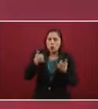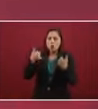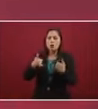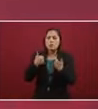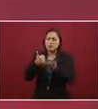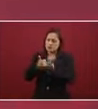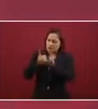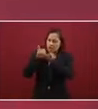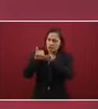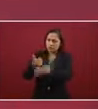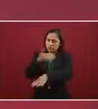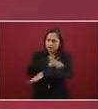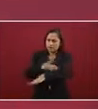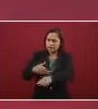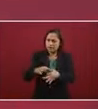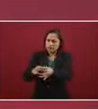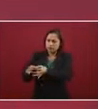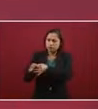familia,